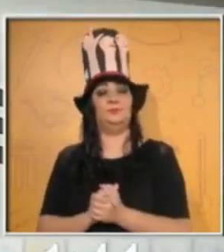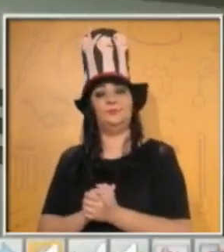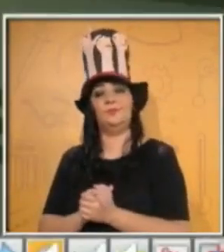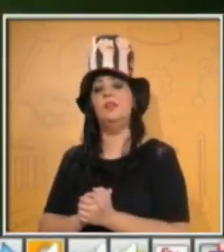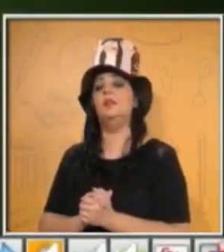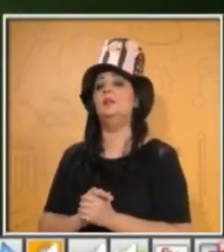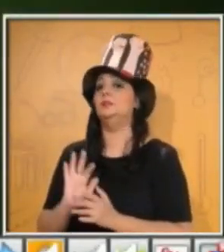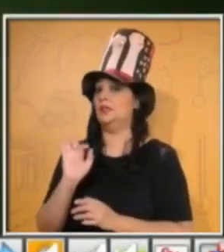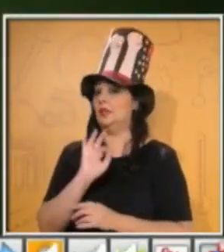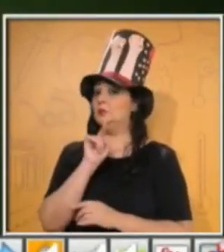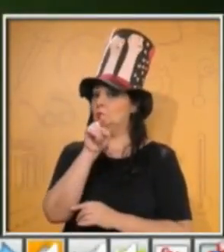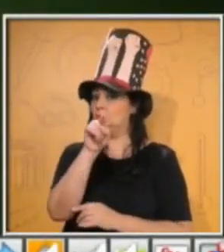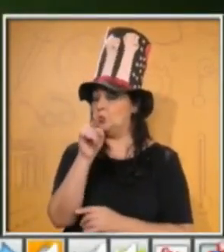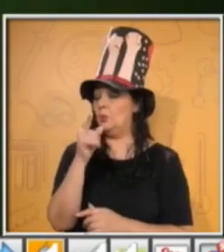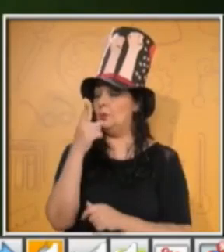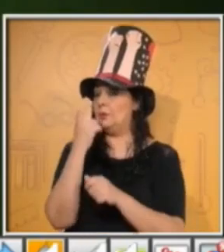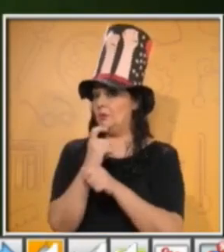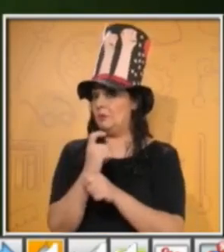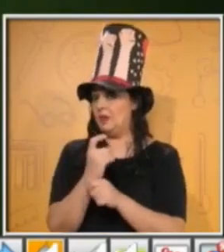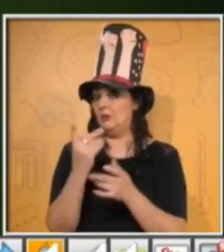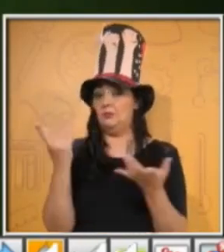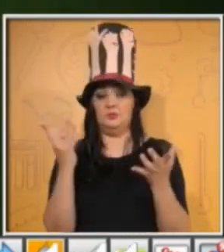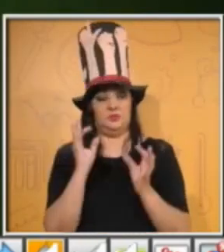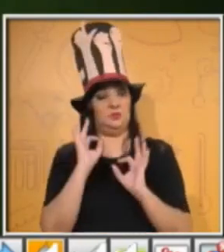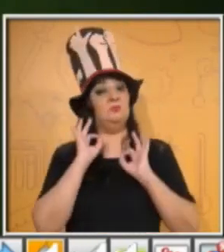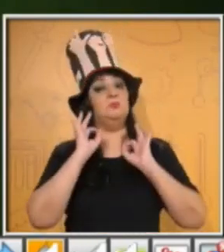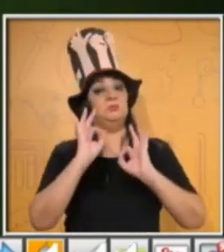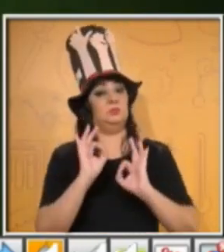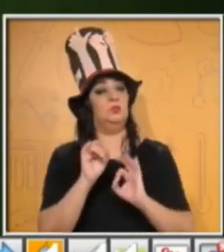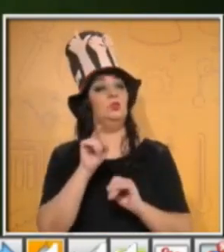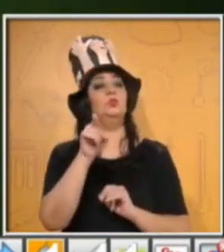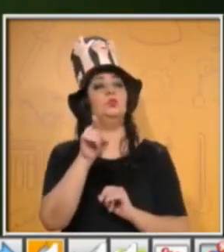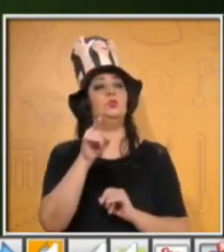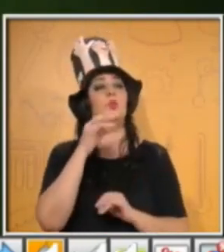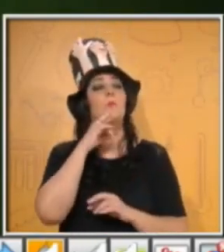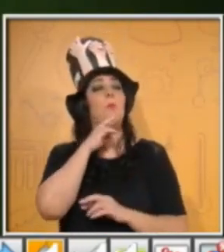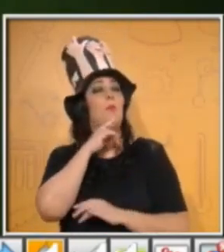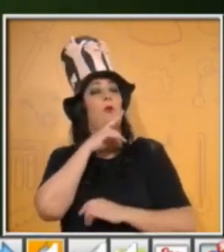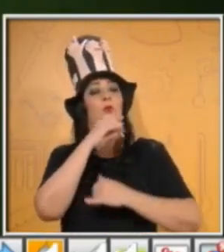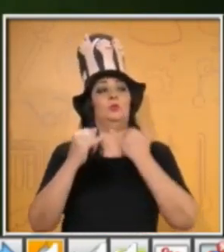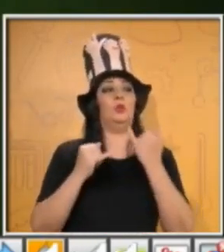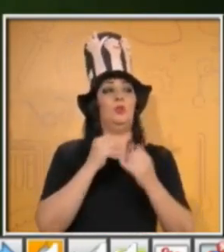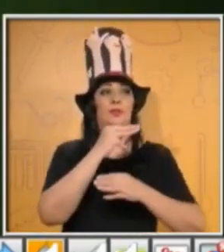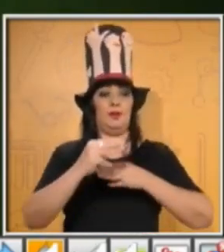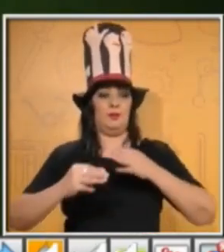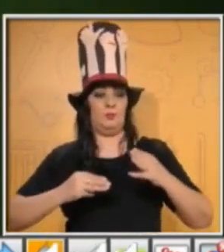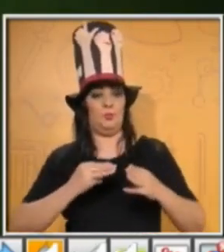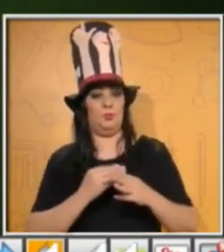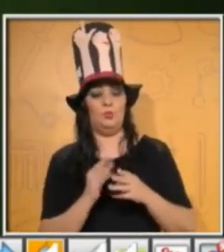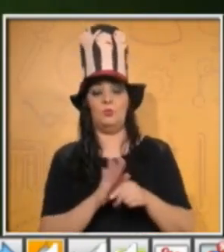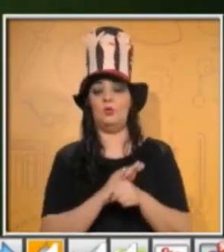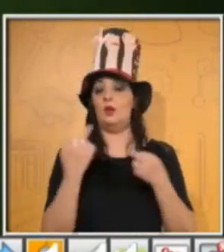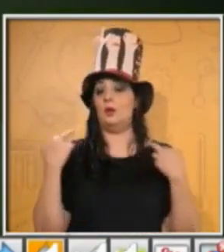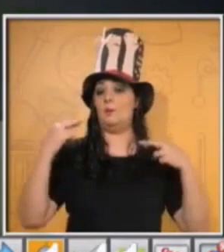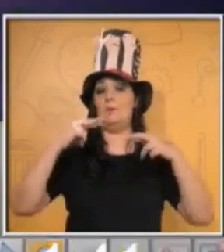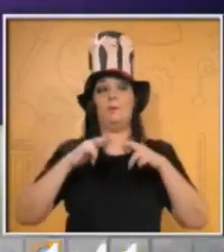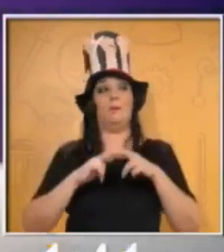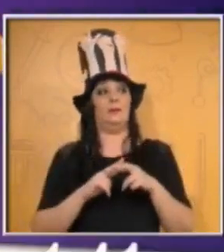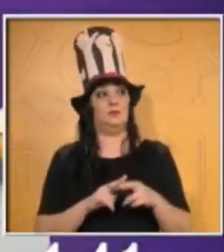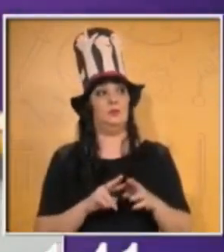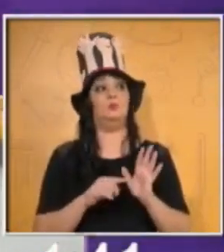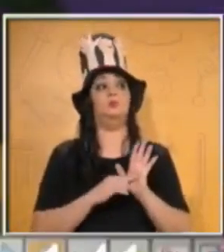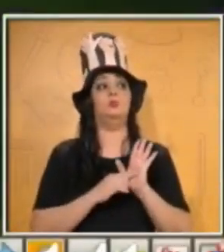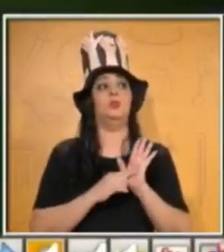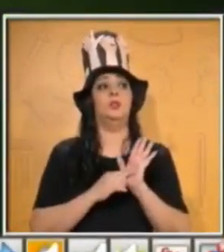Si lo hiciste la primera, déjame decirte que eres uno de los mejores jugadores del mundo y aquí el maestro pudo poner